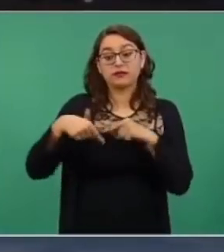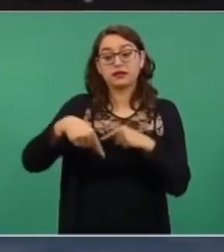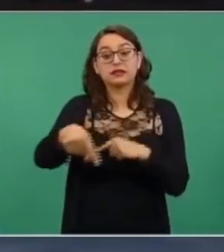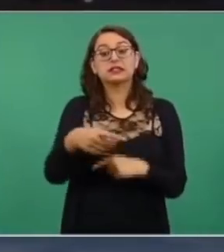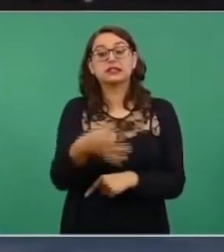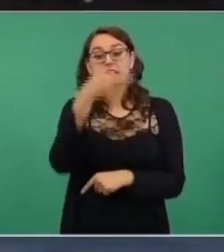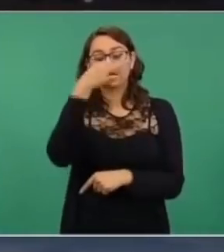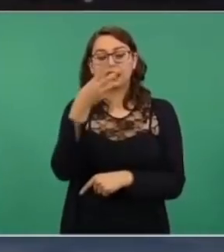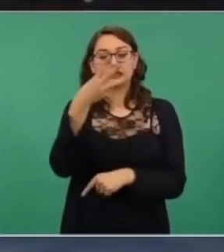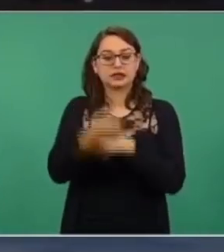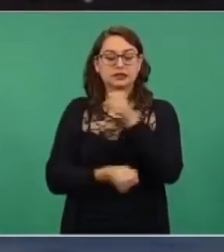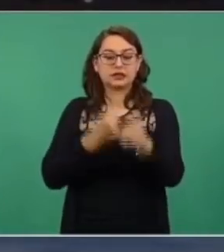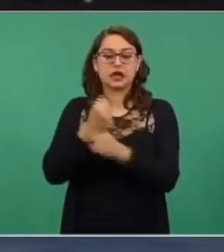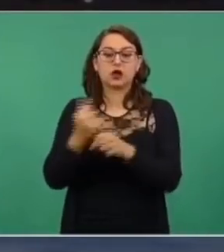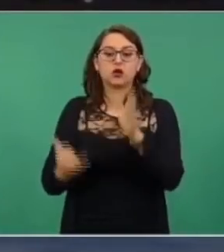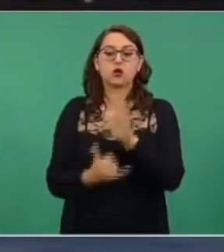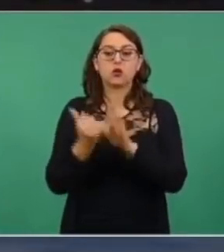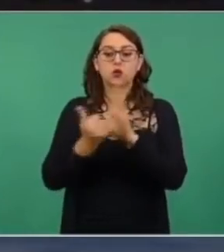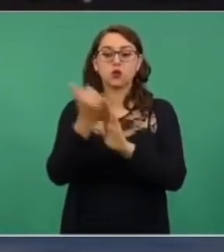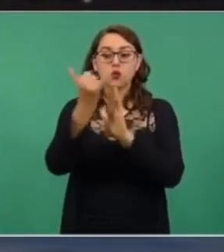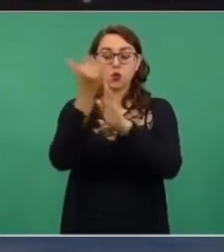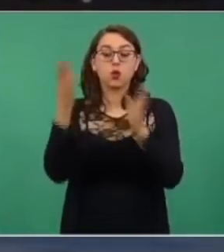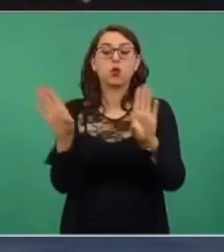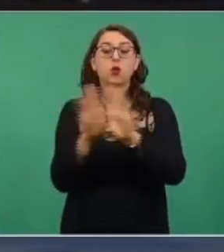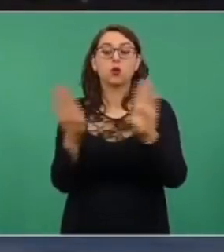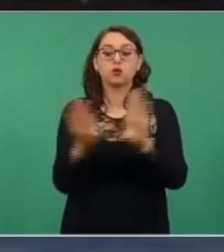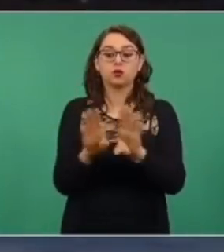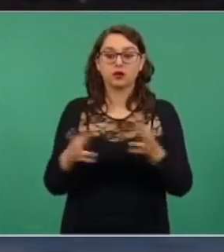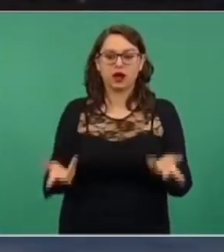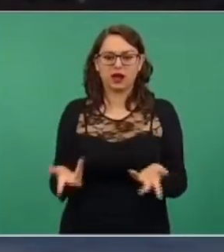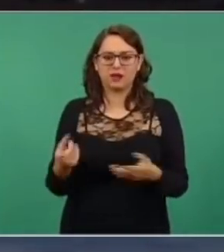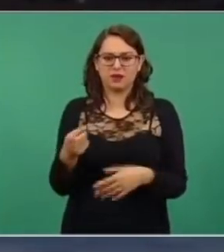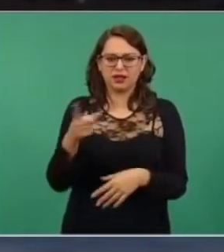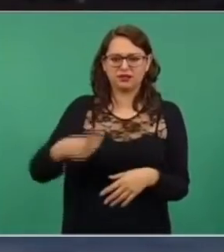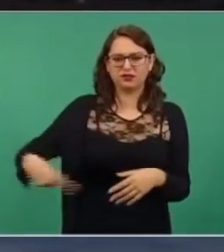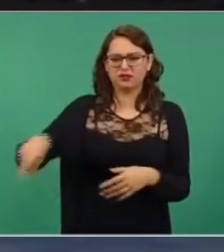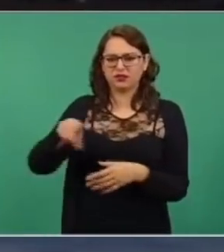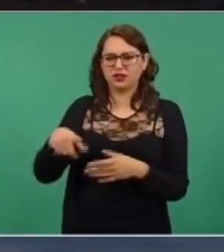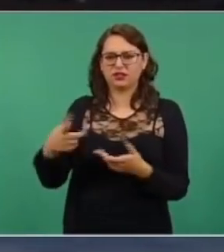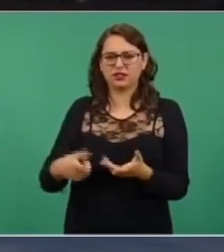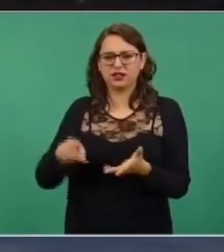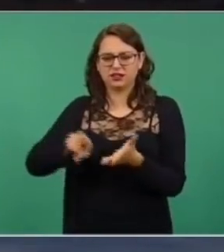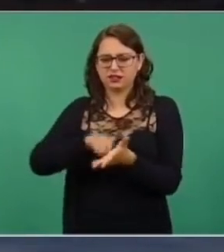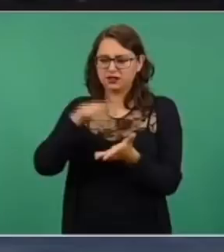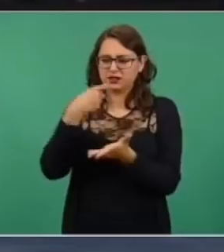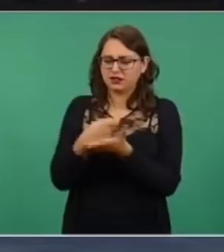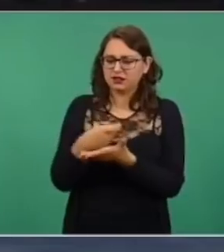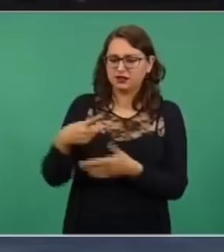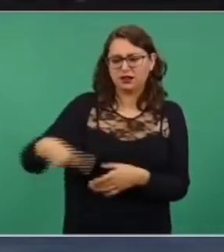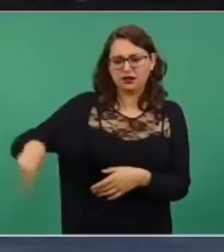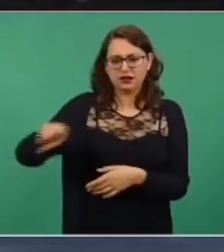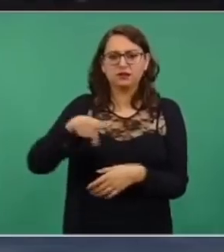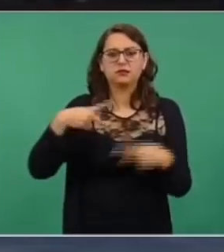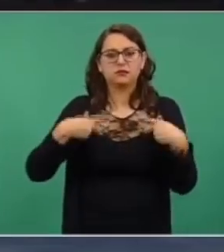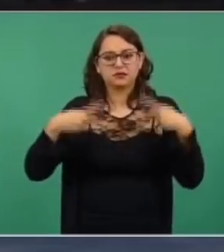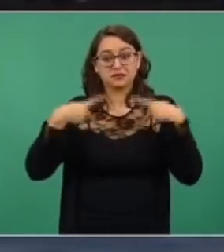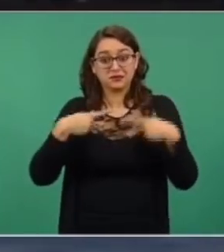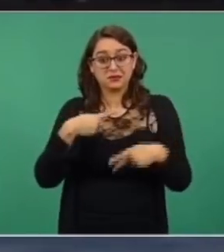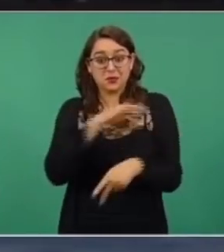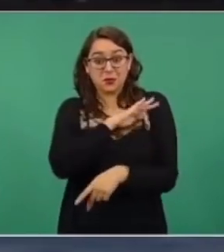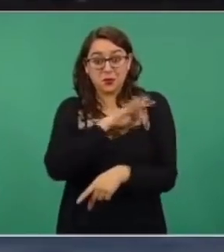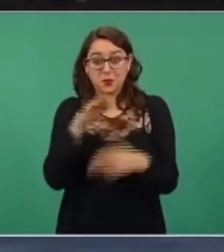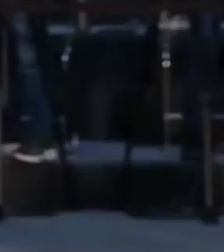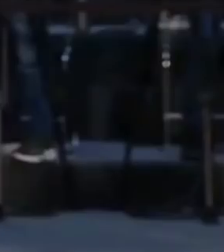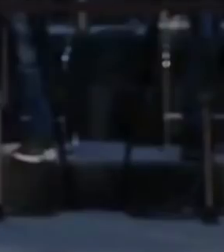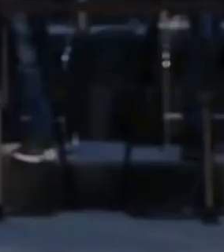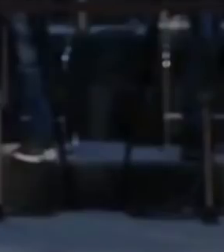Es preguntarle si finalmente los jalapeños pueden ilusionarse con ese tren. ¿Qué le dijo el gobernador en esta última gira que tuvo? O